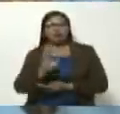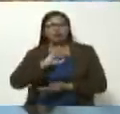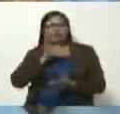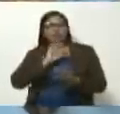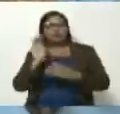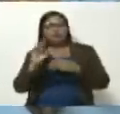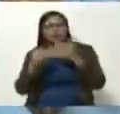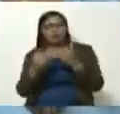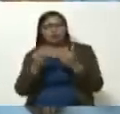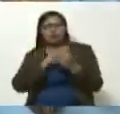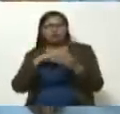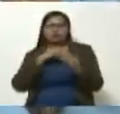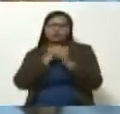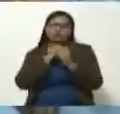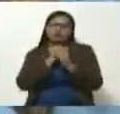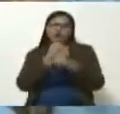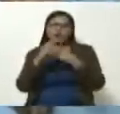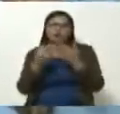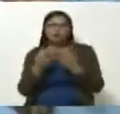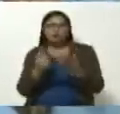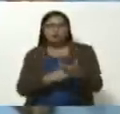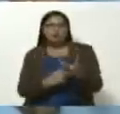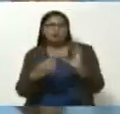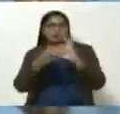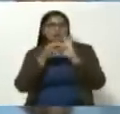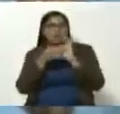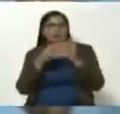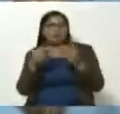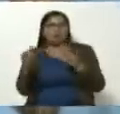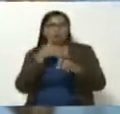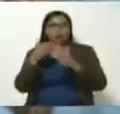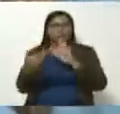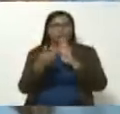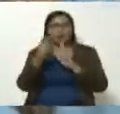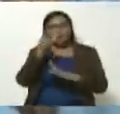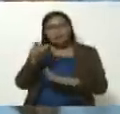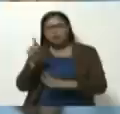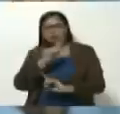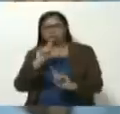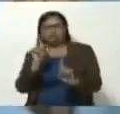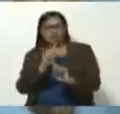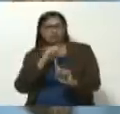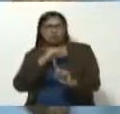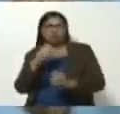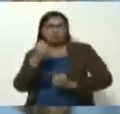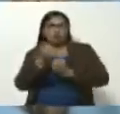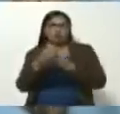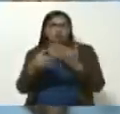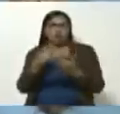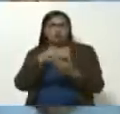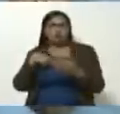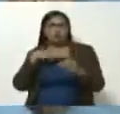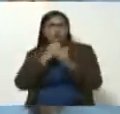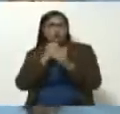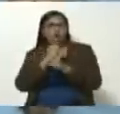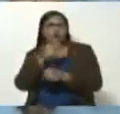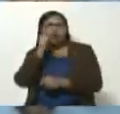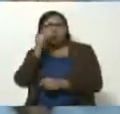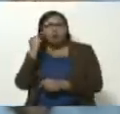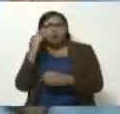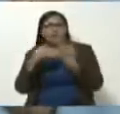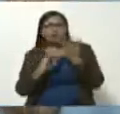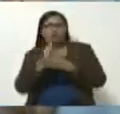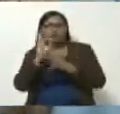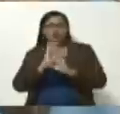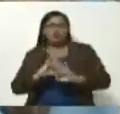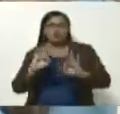compatriotas y además trabajamos desde la hermandad. Nosotros no maltratamos a nadie y nosotros más bien apostamos por los trabajadores y trabajadoras porque sin ustedes no funciona